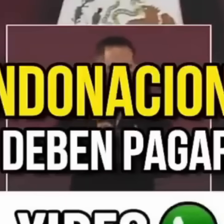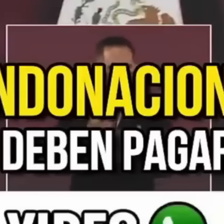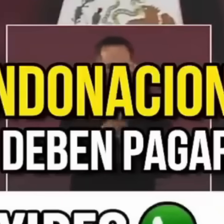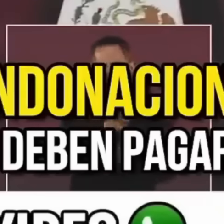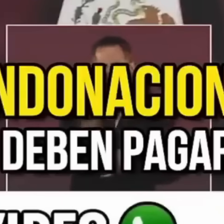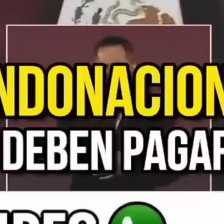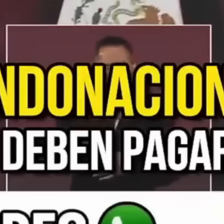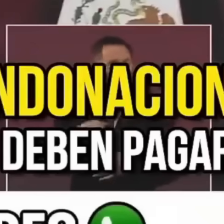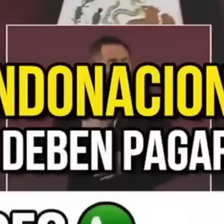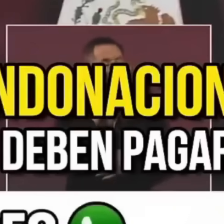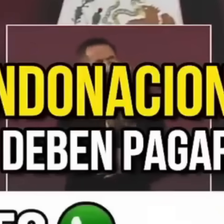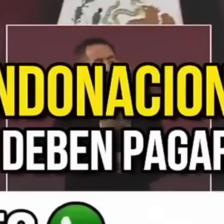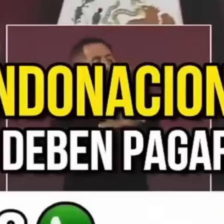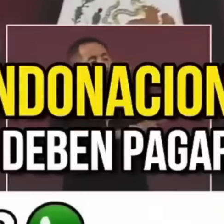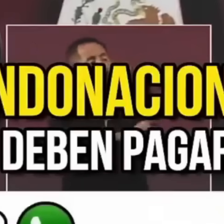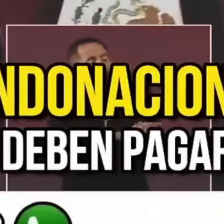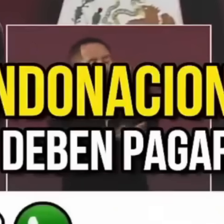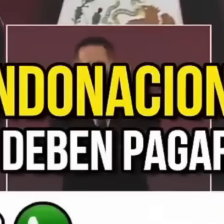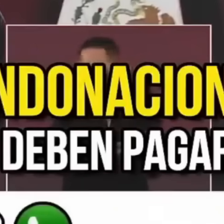condonar